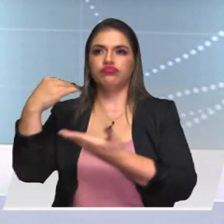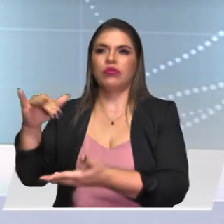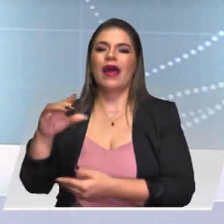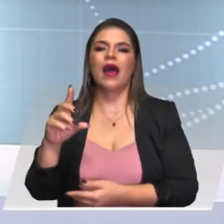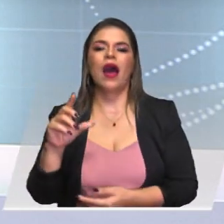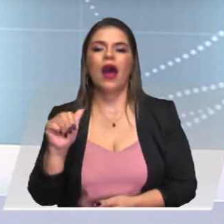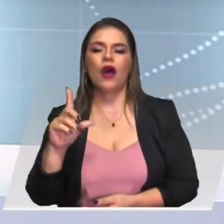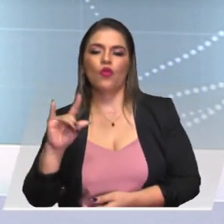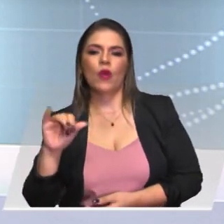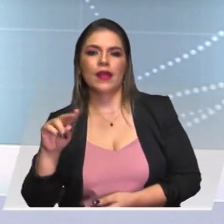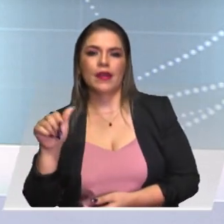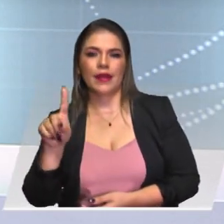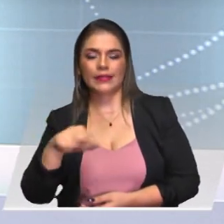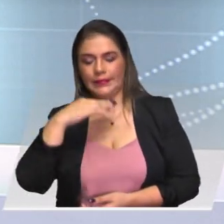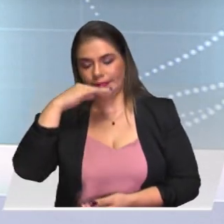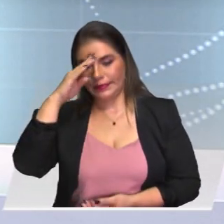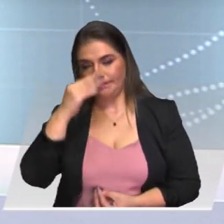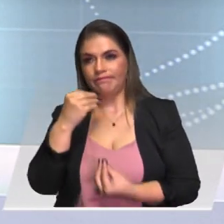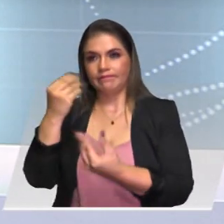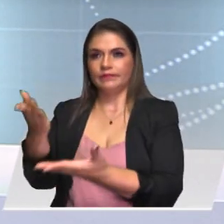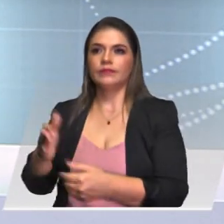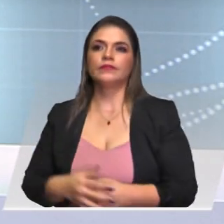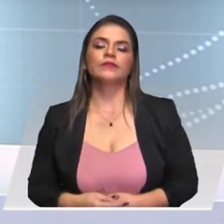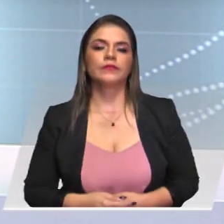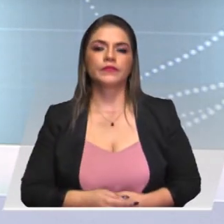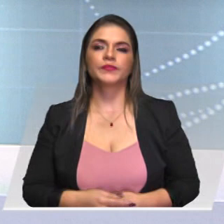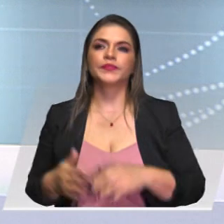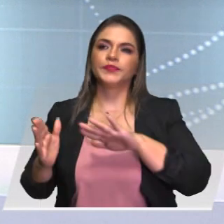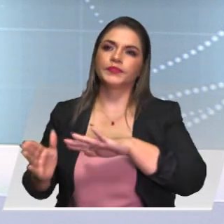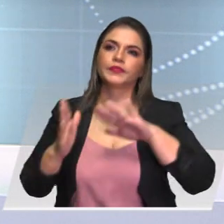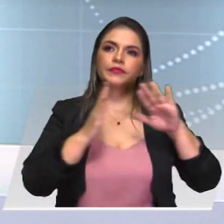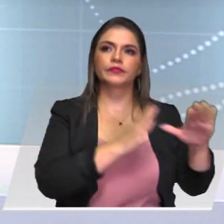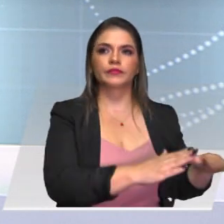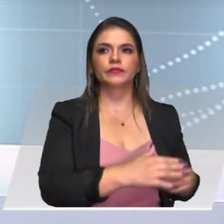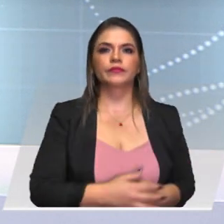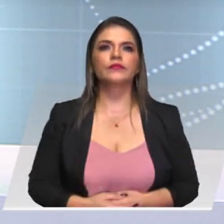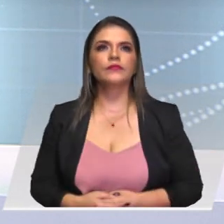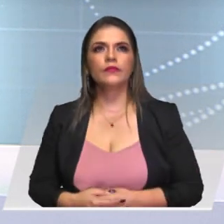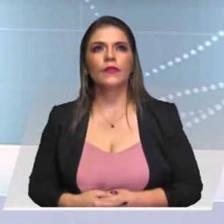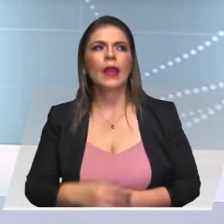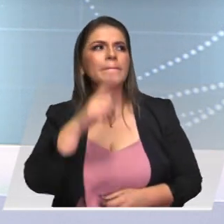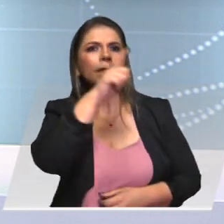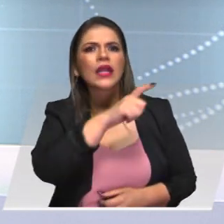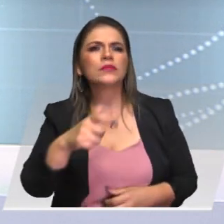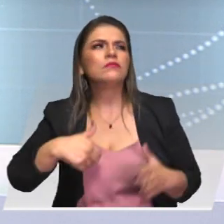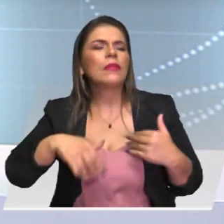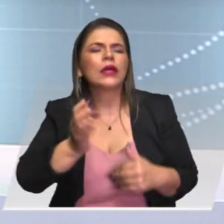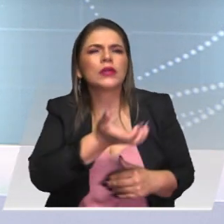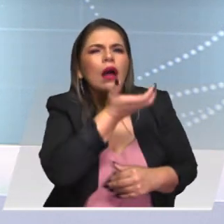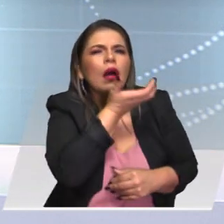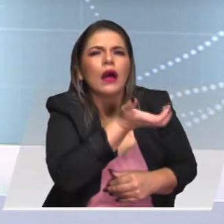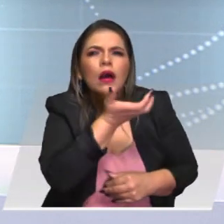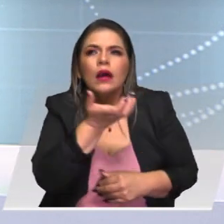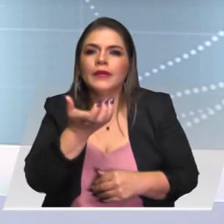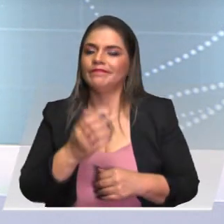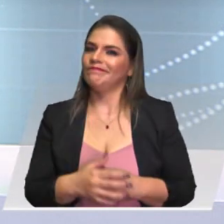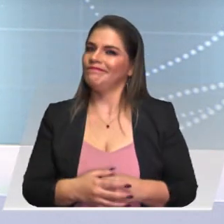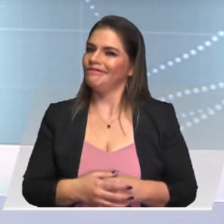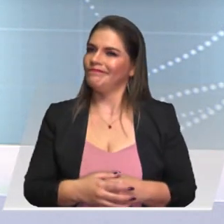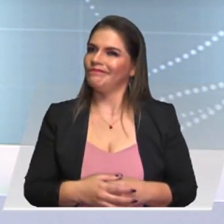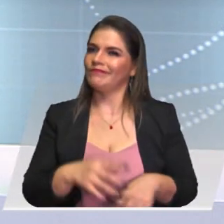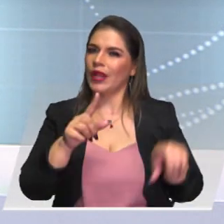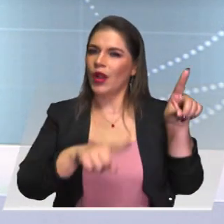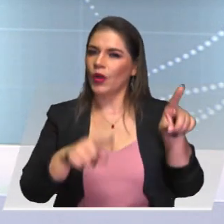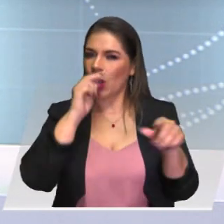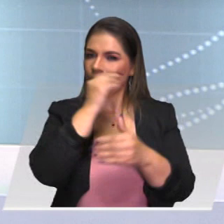históricamente la mendicidad ha sido una de las formas más utilizadas para sobrevivir de muchas personas sin embargo el uso de menores de edad para